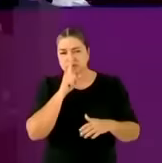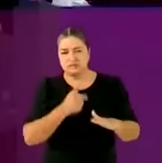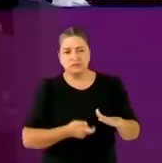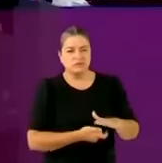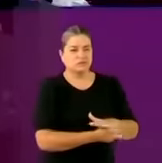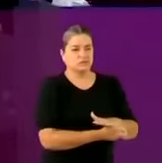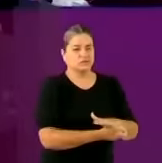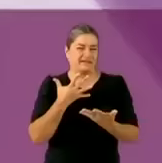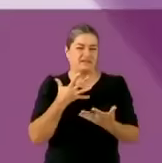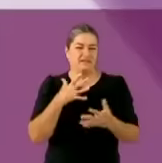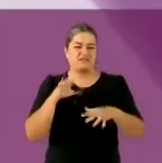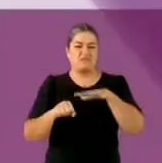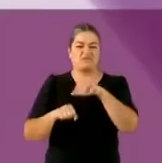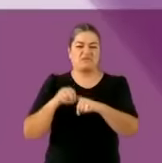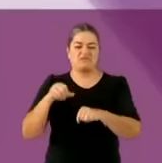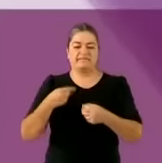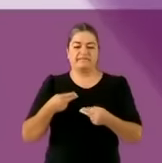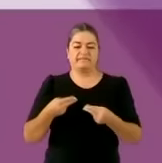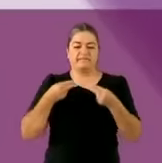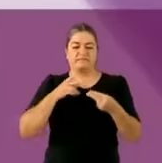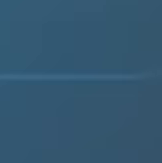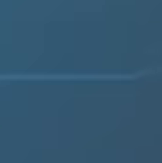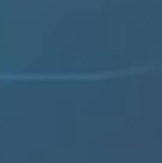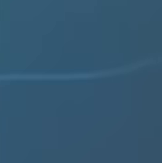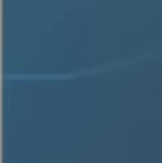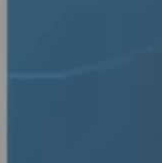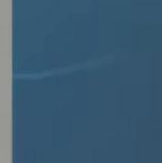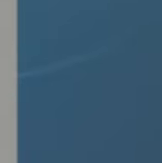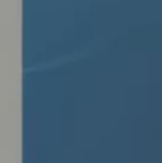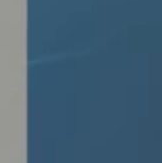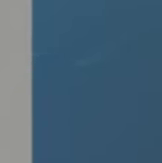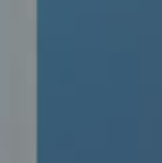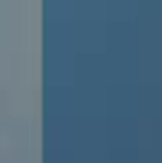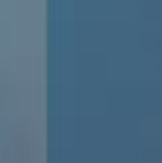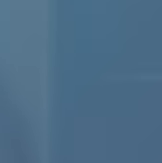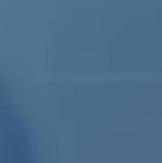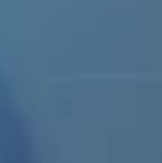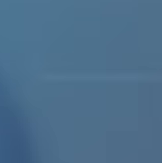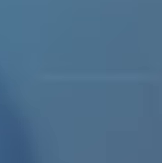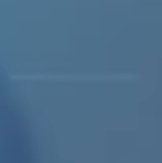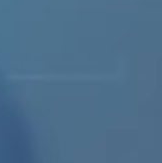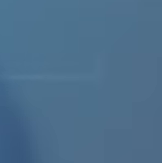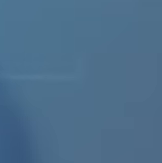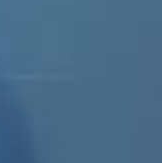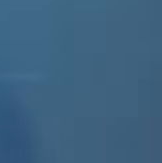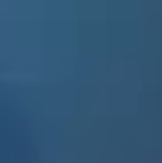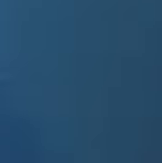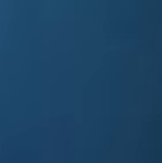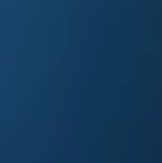serán economía, empleo e inflación. Además, se propondrán a los periodistas Javier Solórzano, Elena